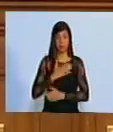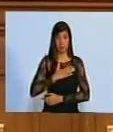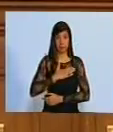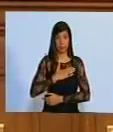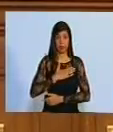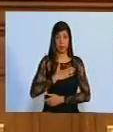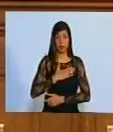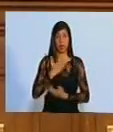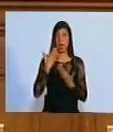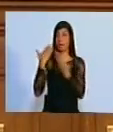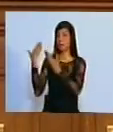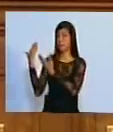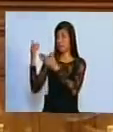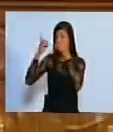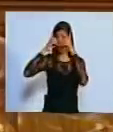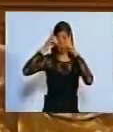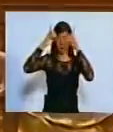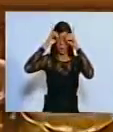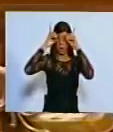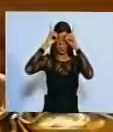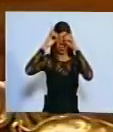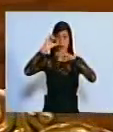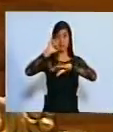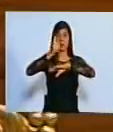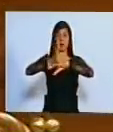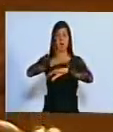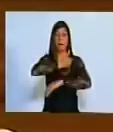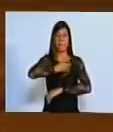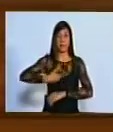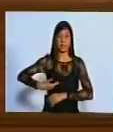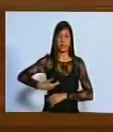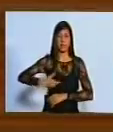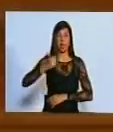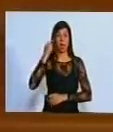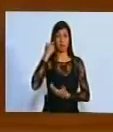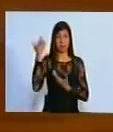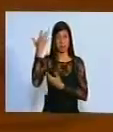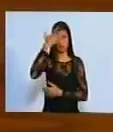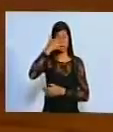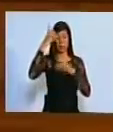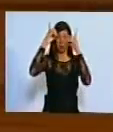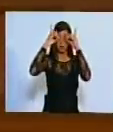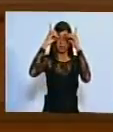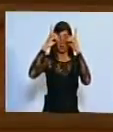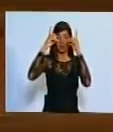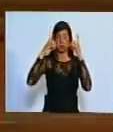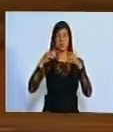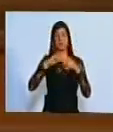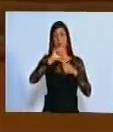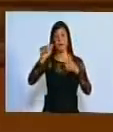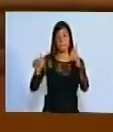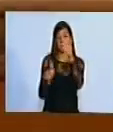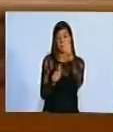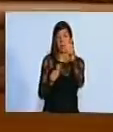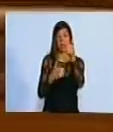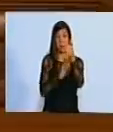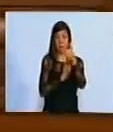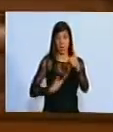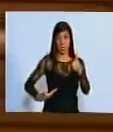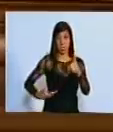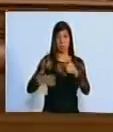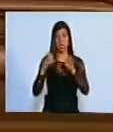ciudadana presidenta de la Asamblea Nacional Constituyente, Delcy Rodríguez, vicepresidentes de la Asamblea Nacional